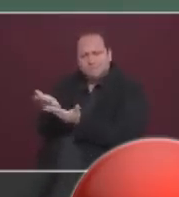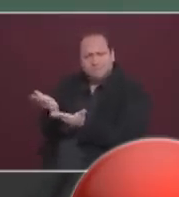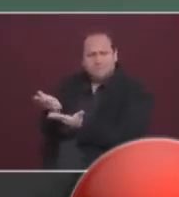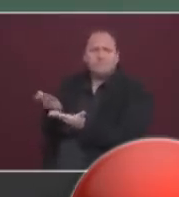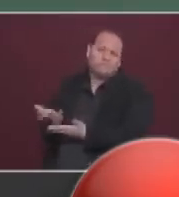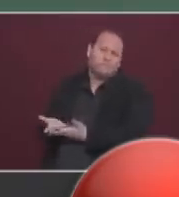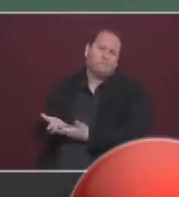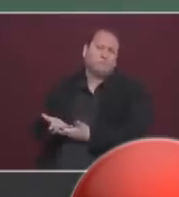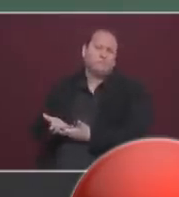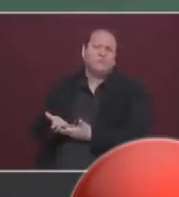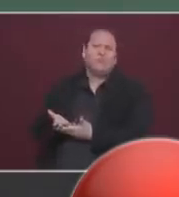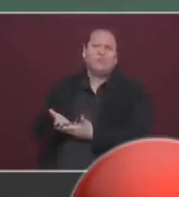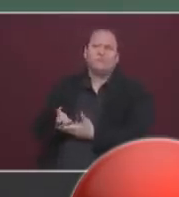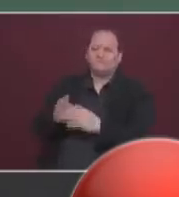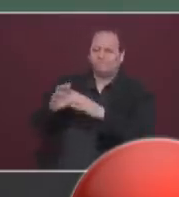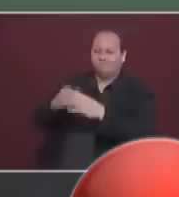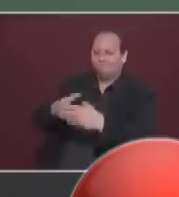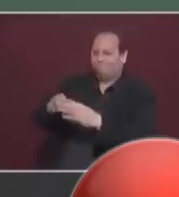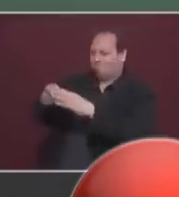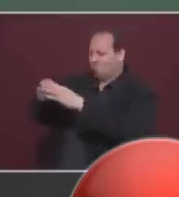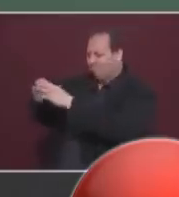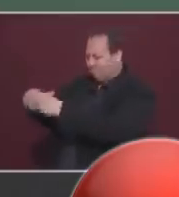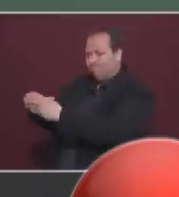a los